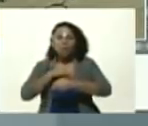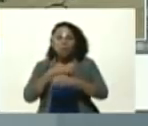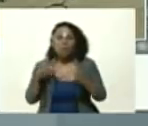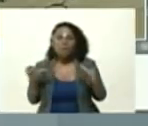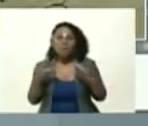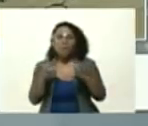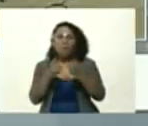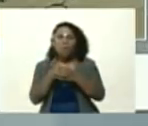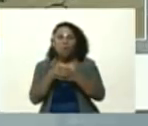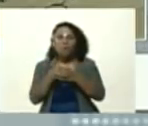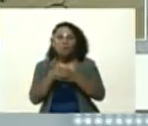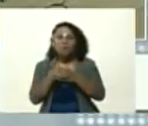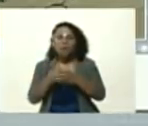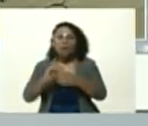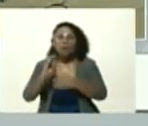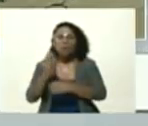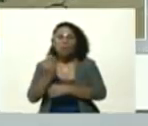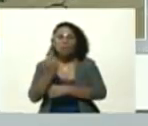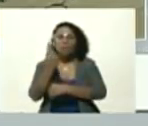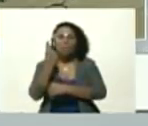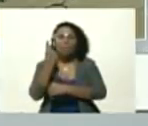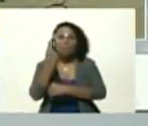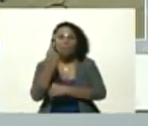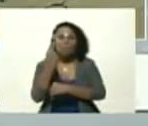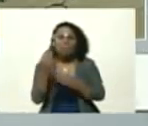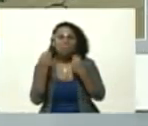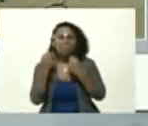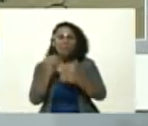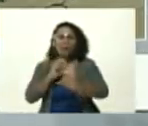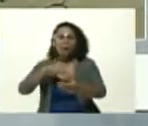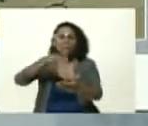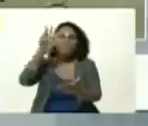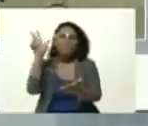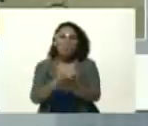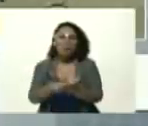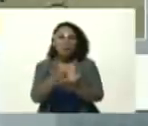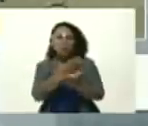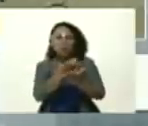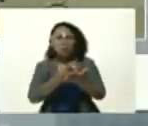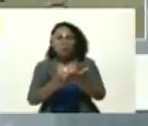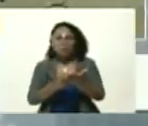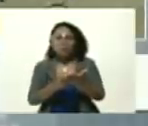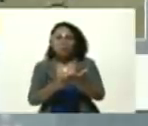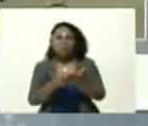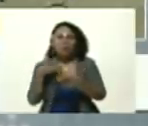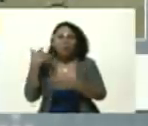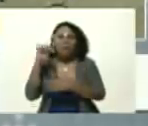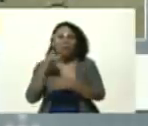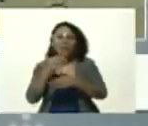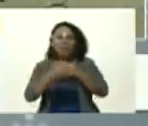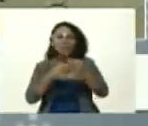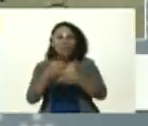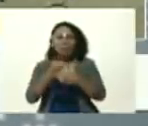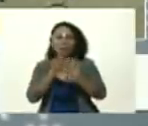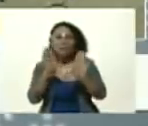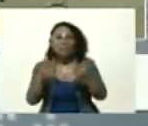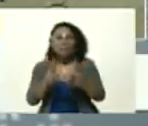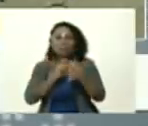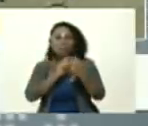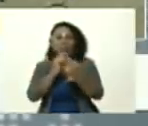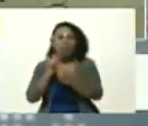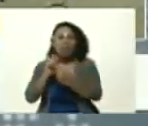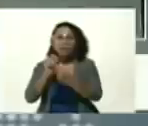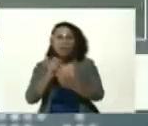el despacho número 1 para aprobar el documento, el petitorio que llevamos a la mesa de diálogo